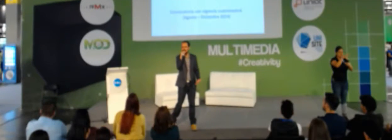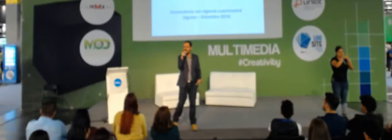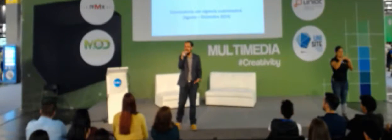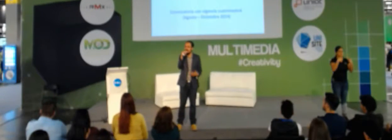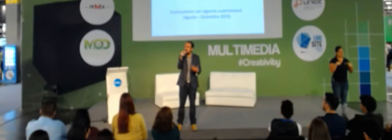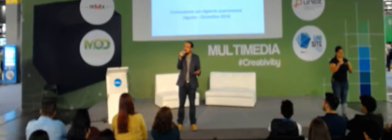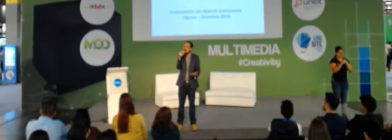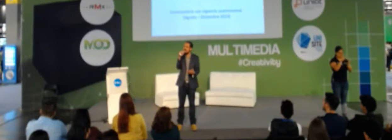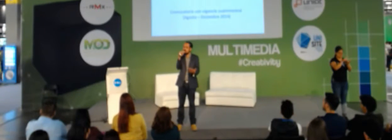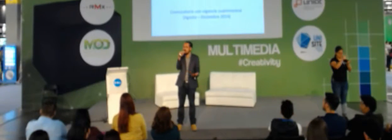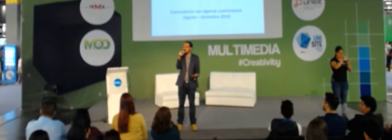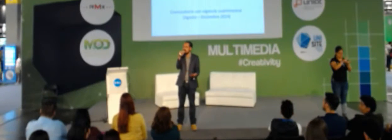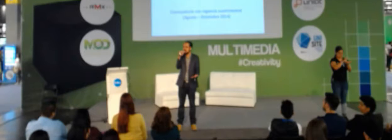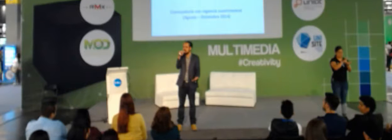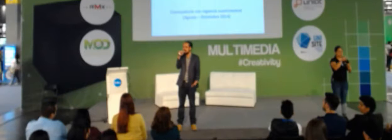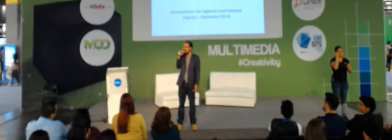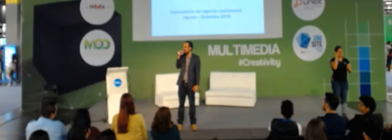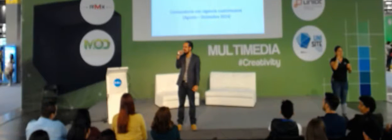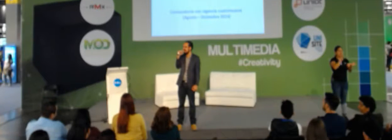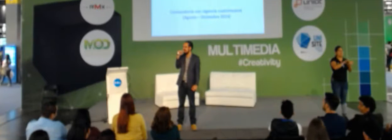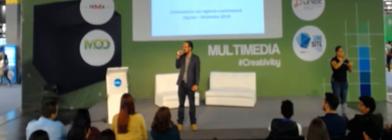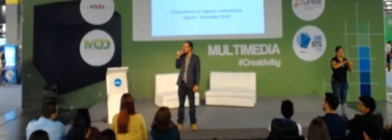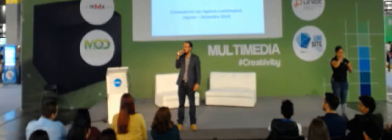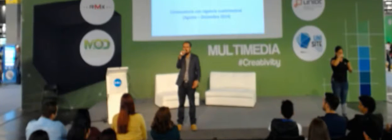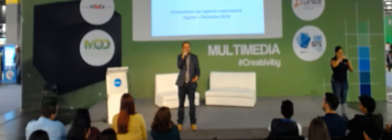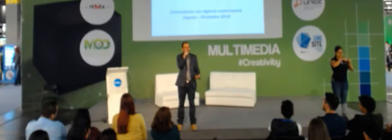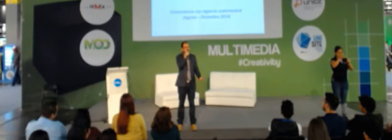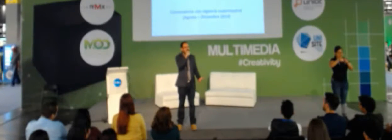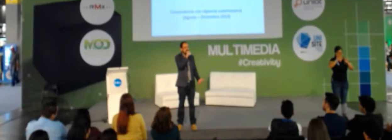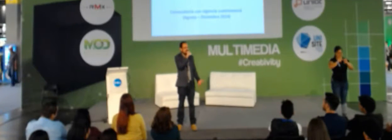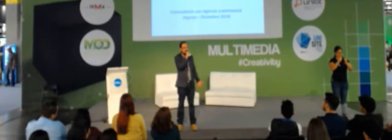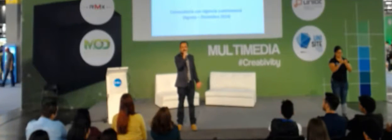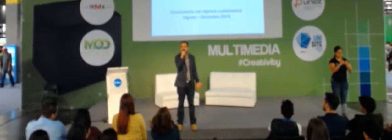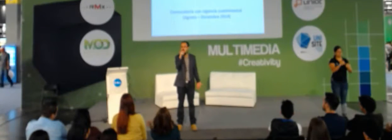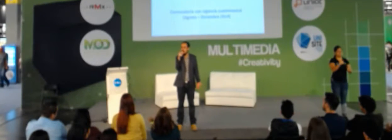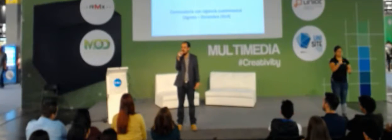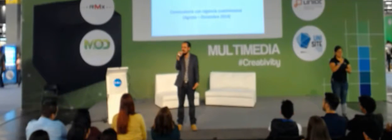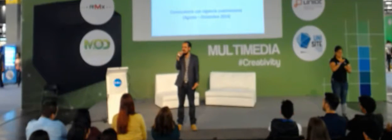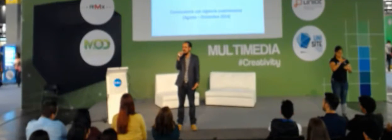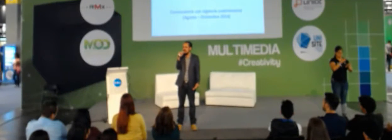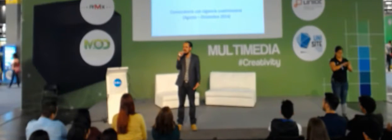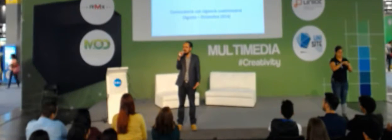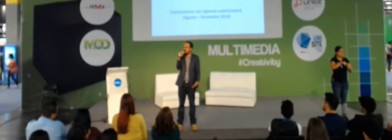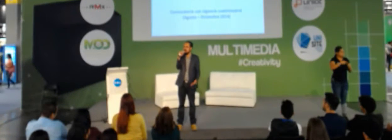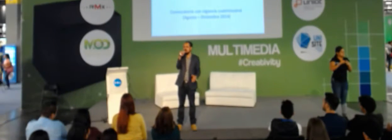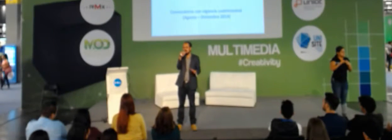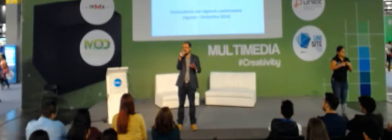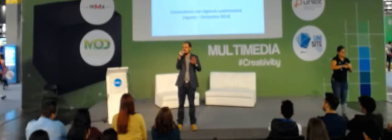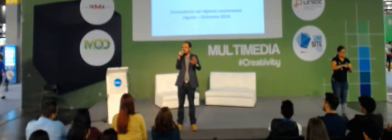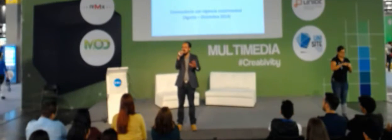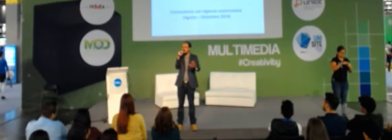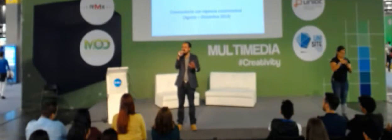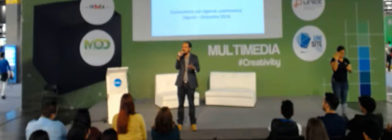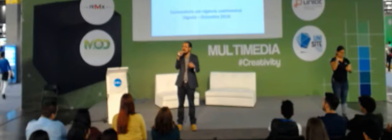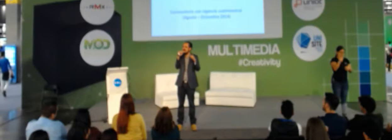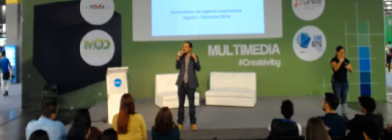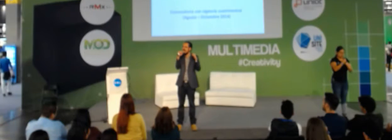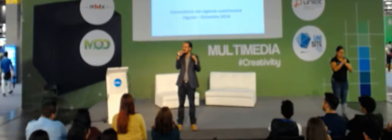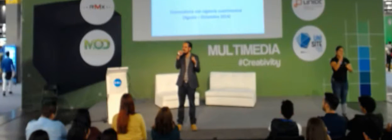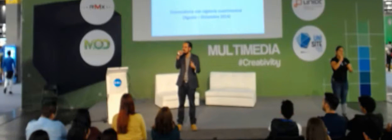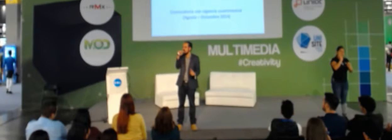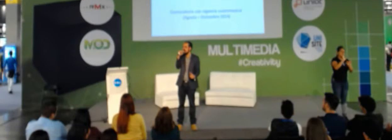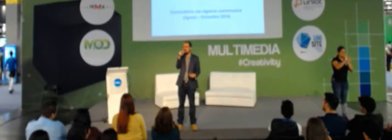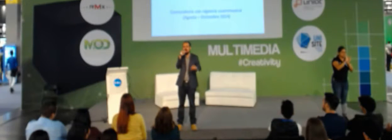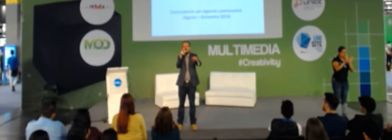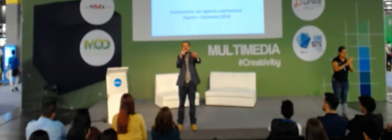Discapacidad, en apoyo a las asociaciones civiles. Nosotros somos una asociación civil joven y bueno, metimos la convocatoria para generar